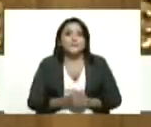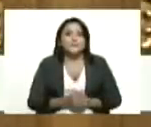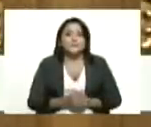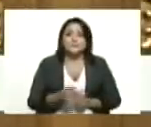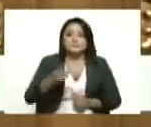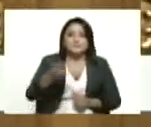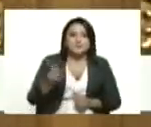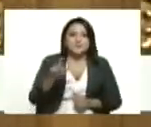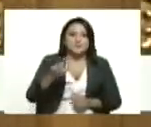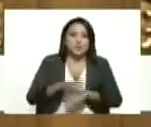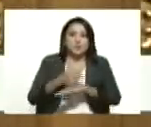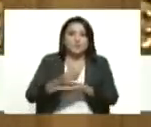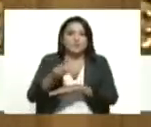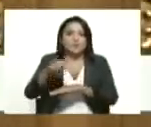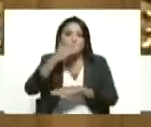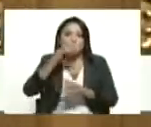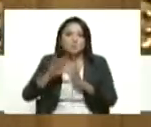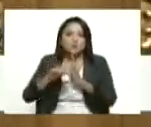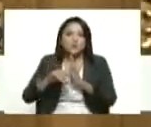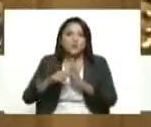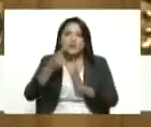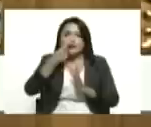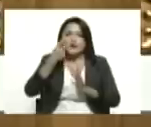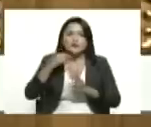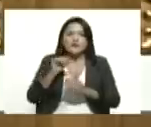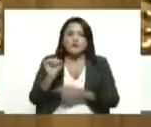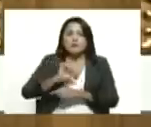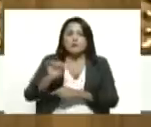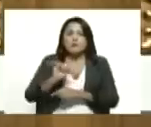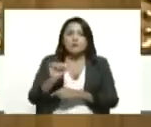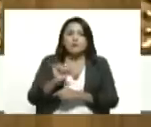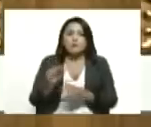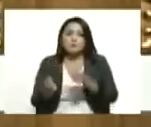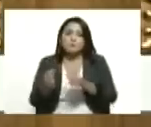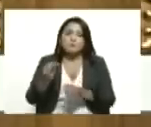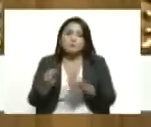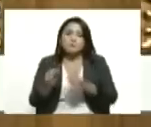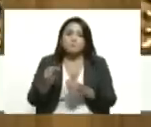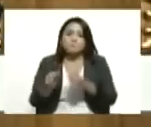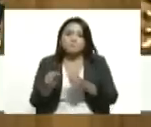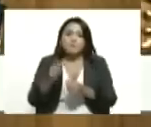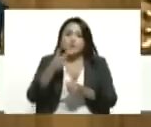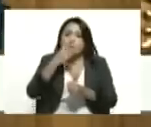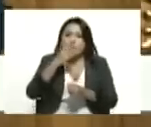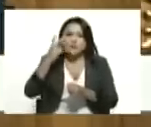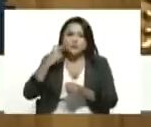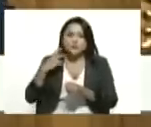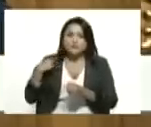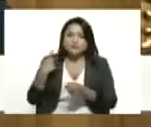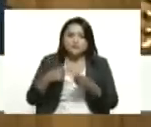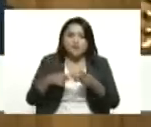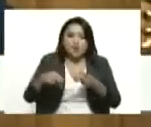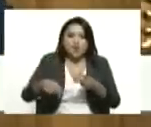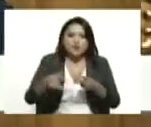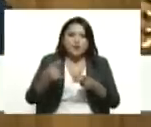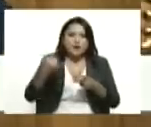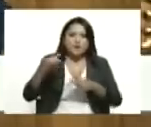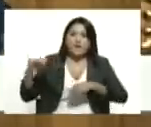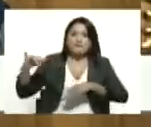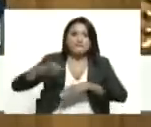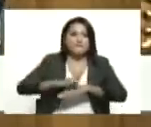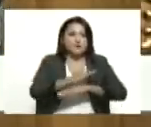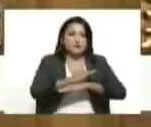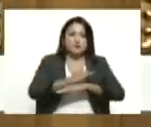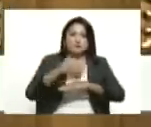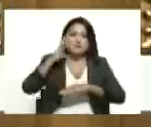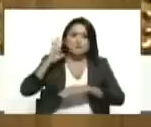andaba en un carrito pequeño, hace 2 años, y que hoy tiene un avión y